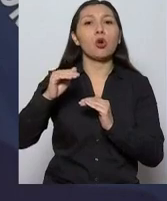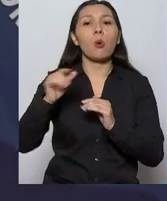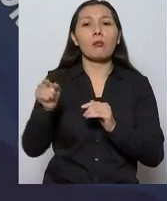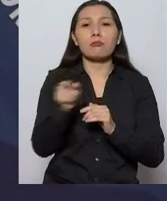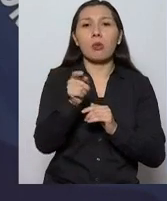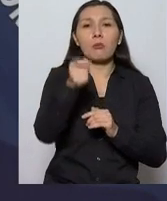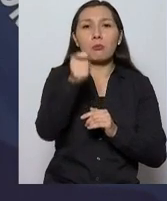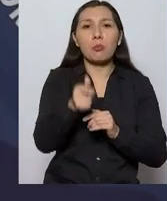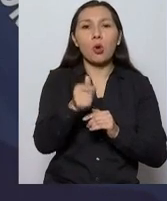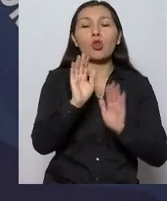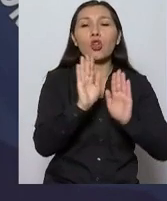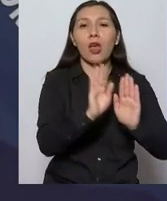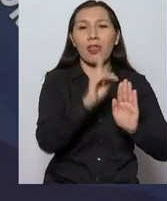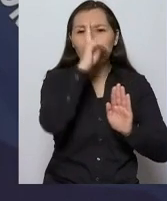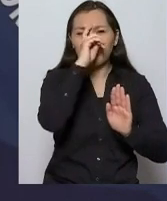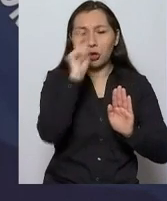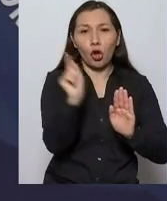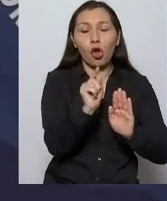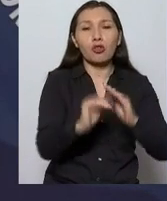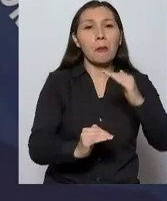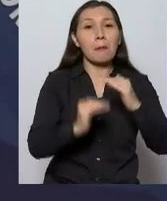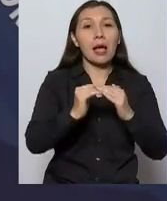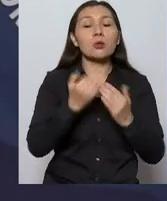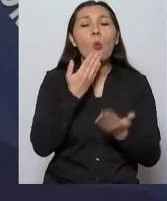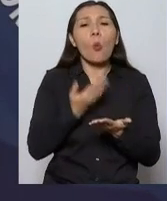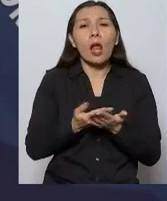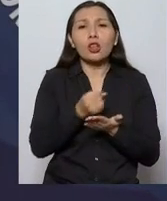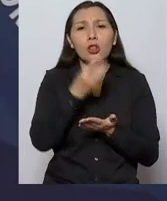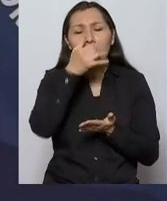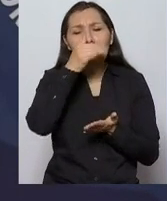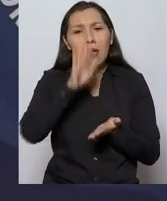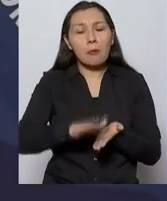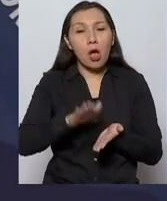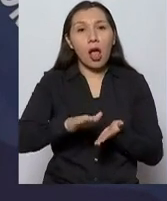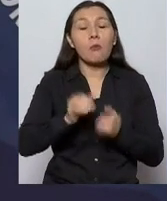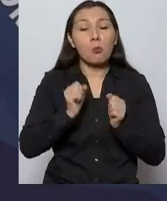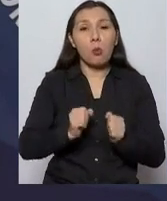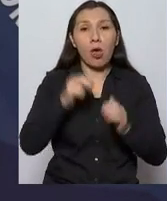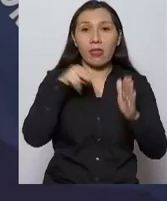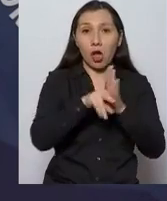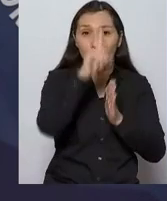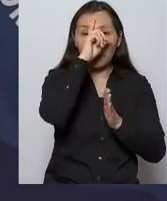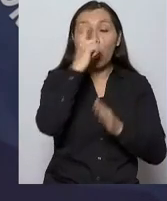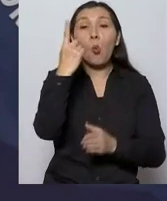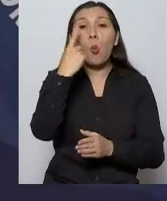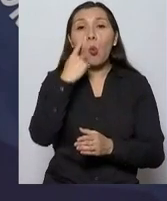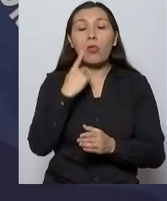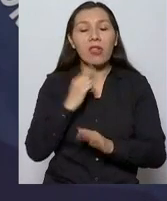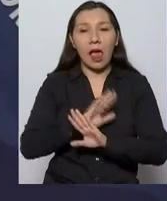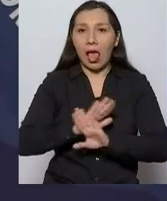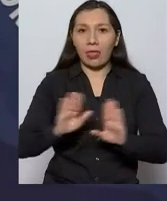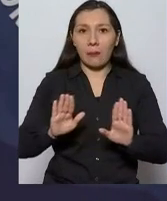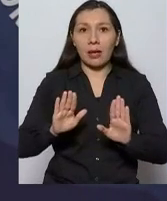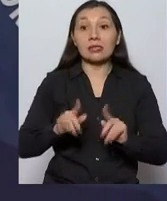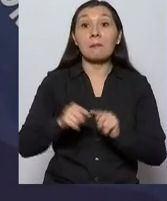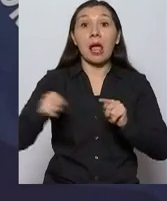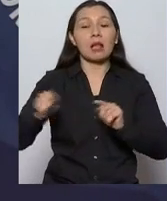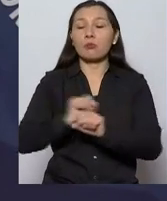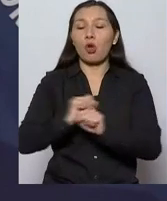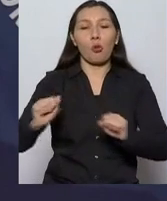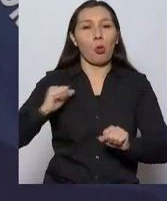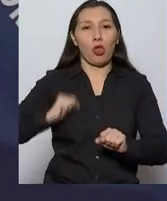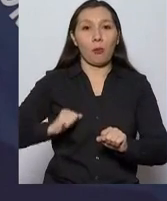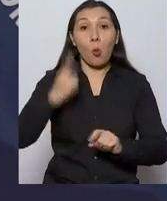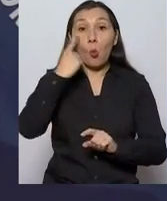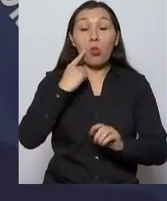ambulatoria y que tengan como máximo una noche de hospitalización en esta primera fase. No